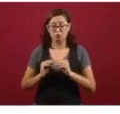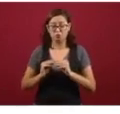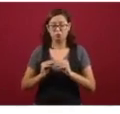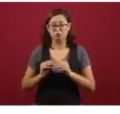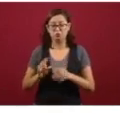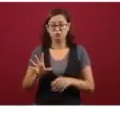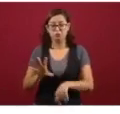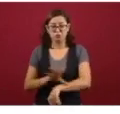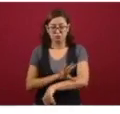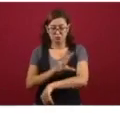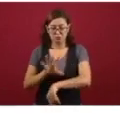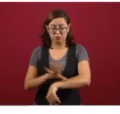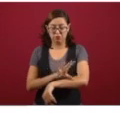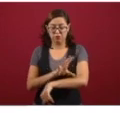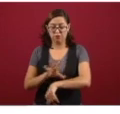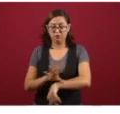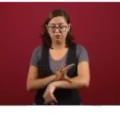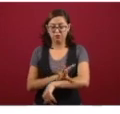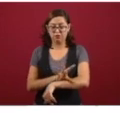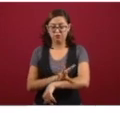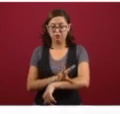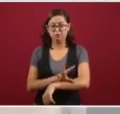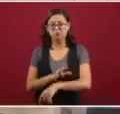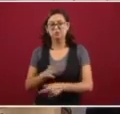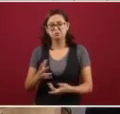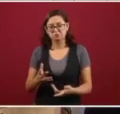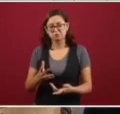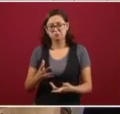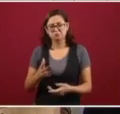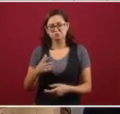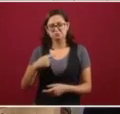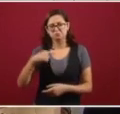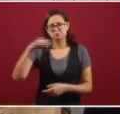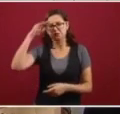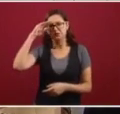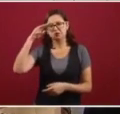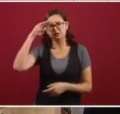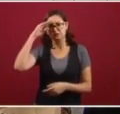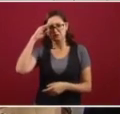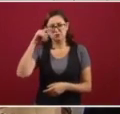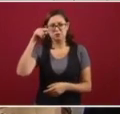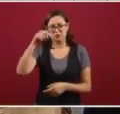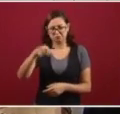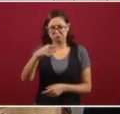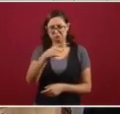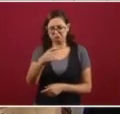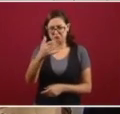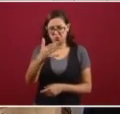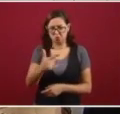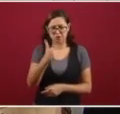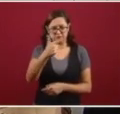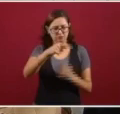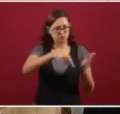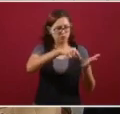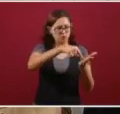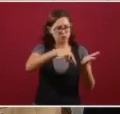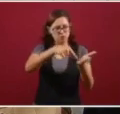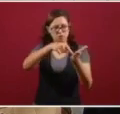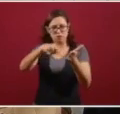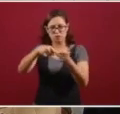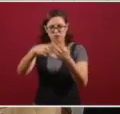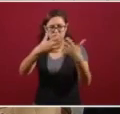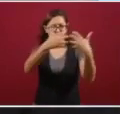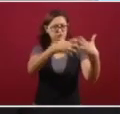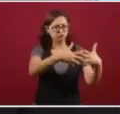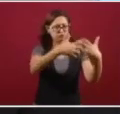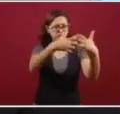a que, dando el mantenimiento y la rehabilitación de estas centrales, que